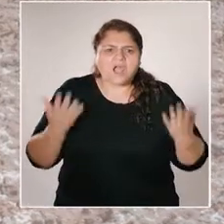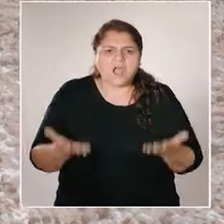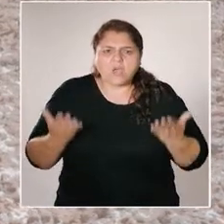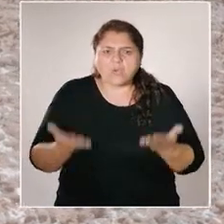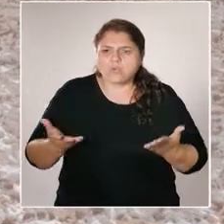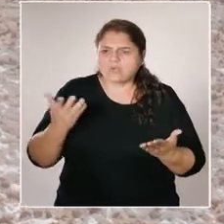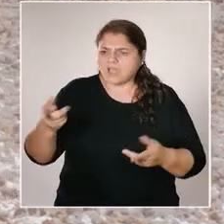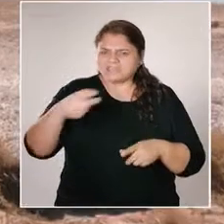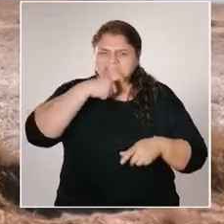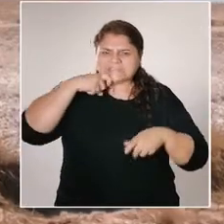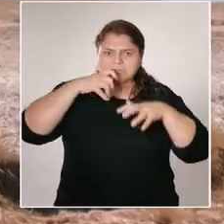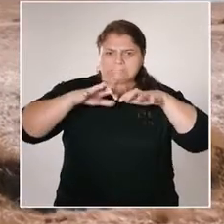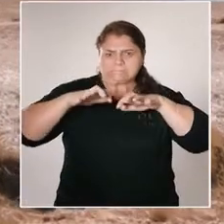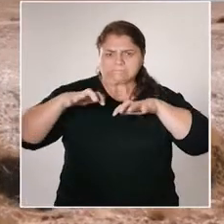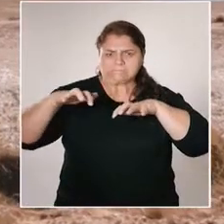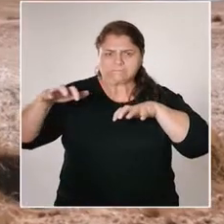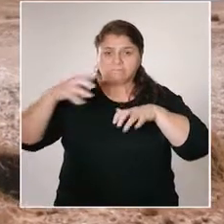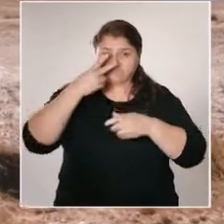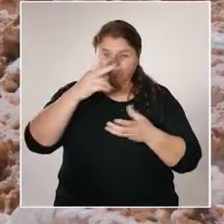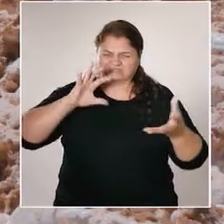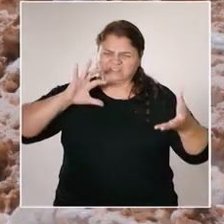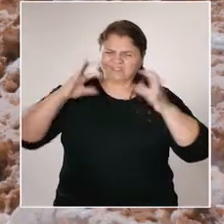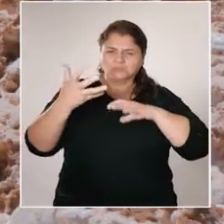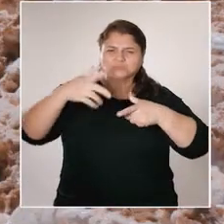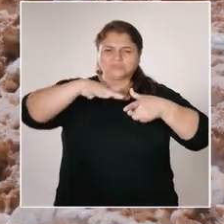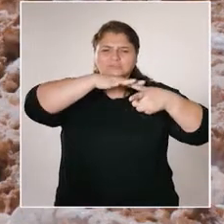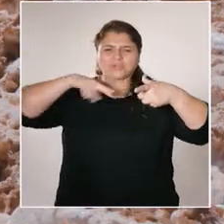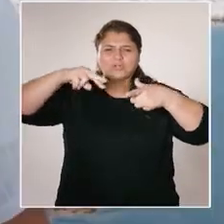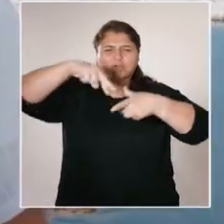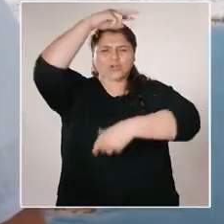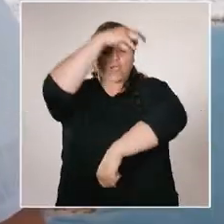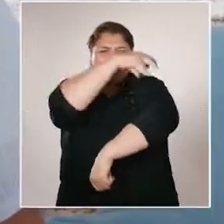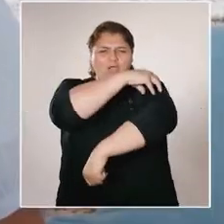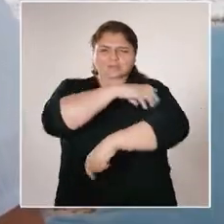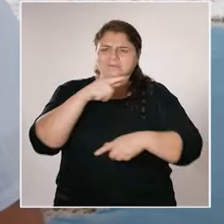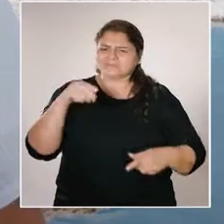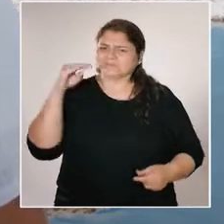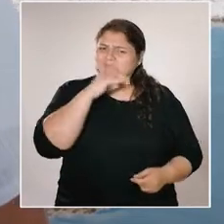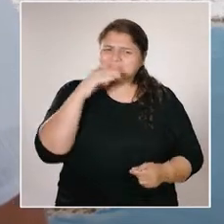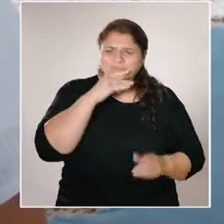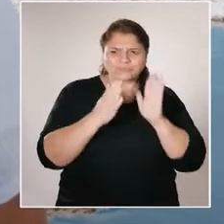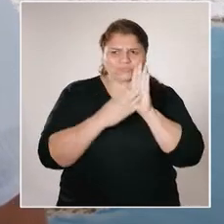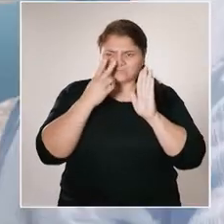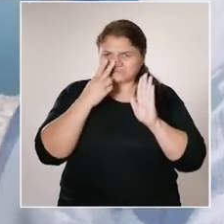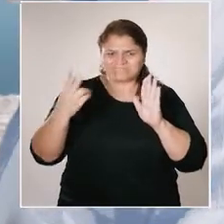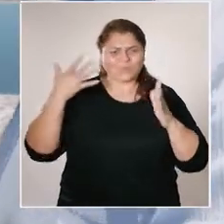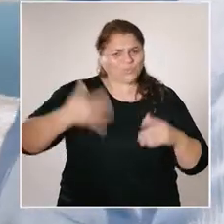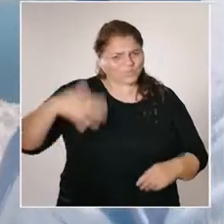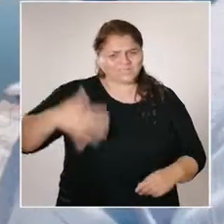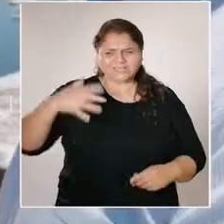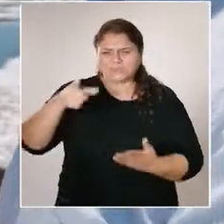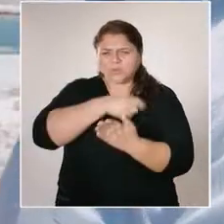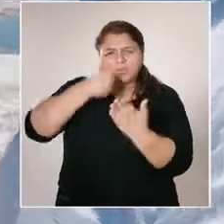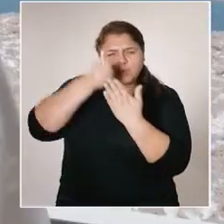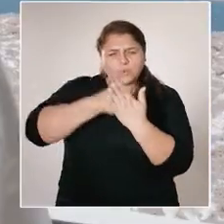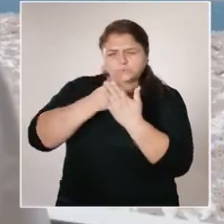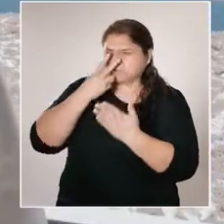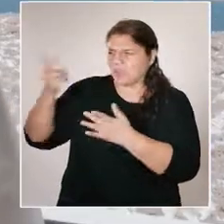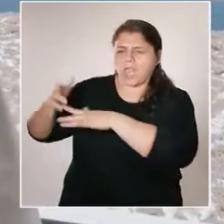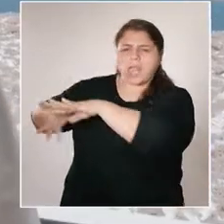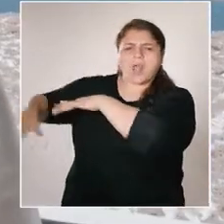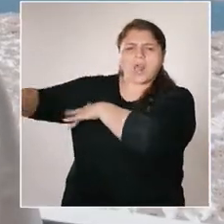absolutamente seco. La destrucción del Salar de Llamara prueba lo justo y urgente que es la lucha contra la corrupción. Porque yo confío